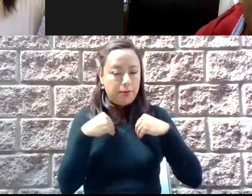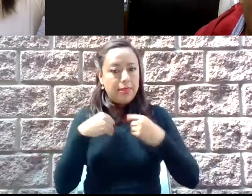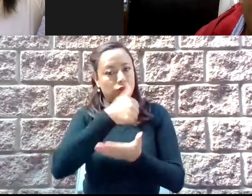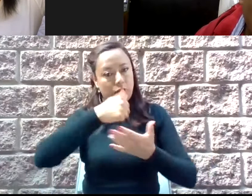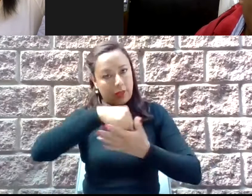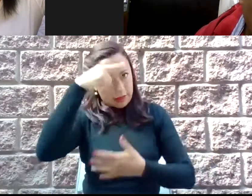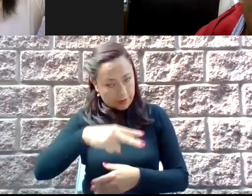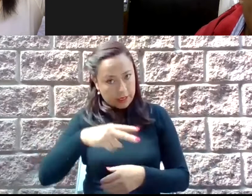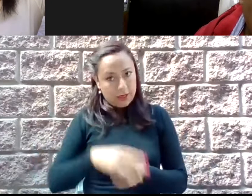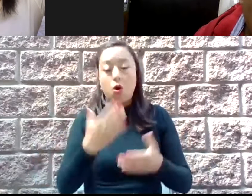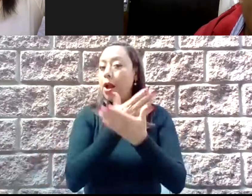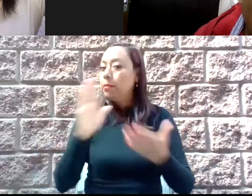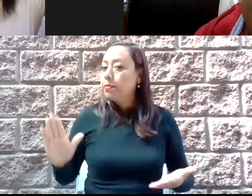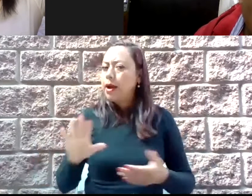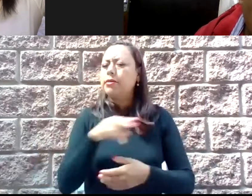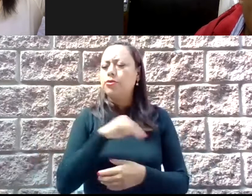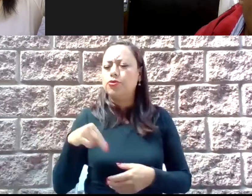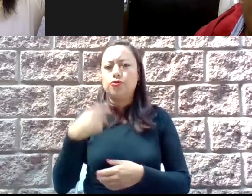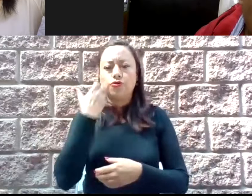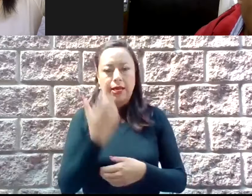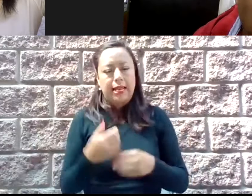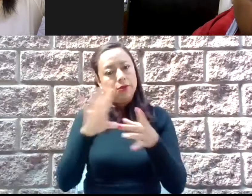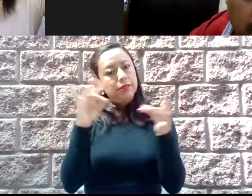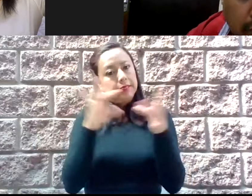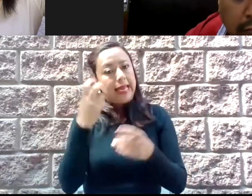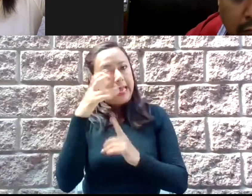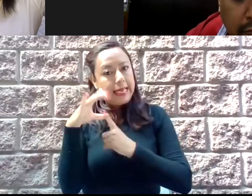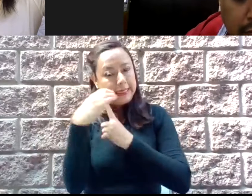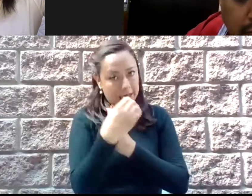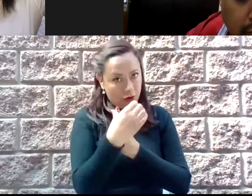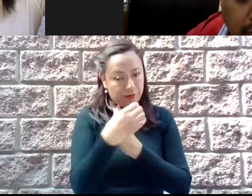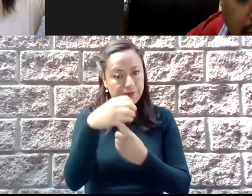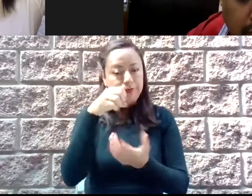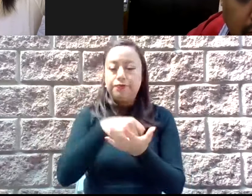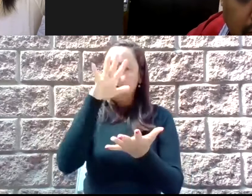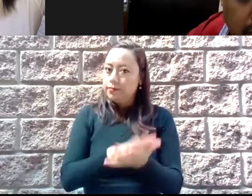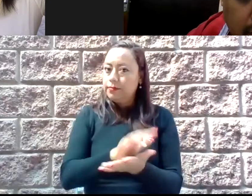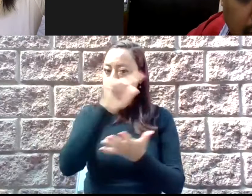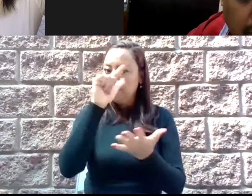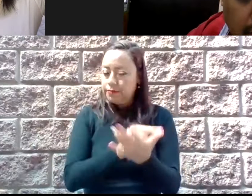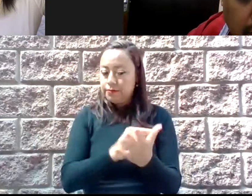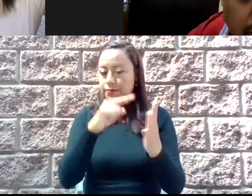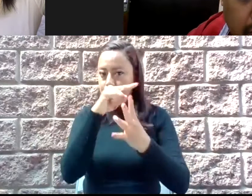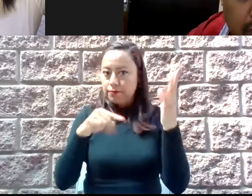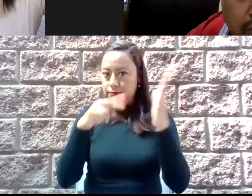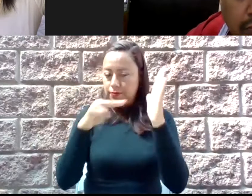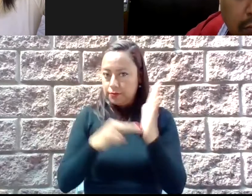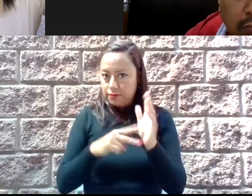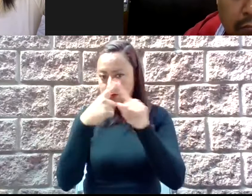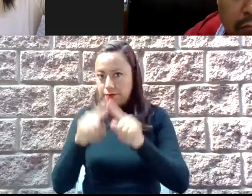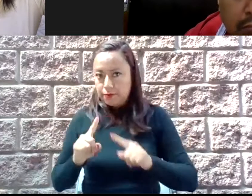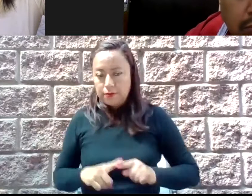Por otra parte, señalar que esta comisión está a favor de que la ley plasme en su texto normativo aspectos que reflejen la